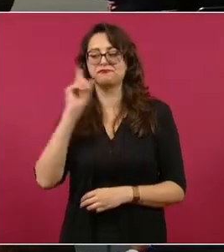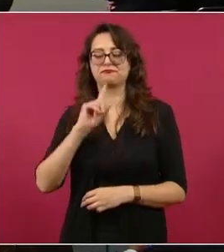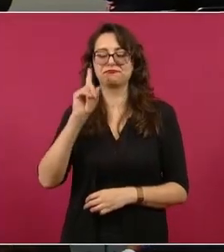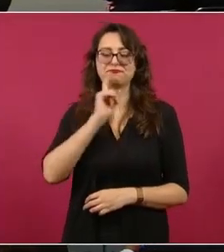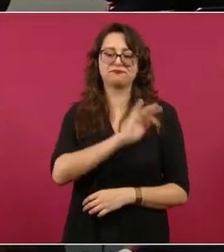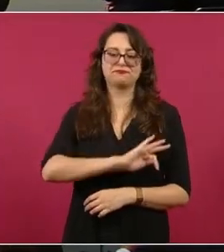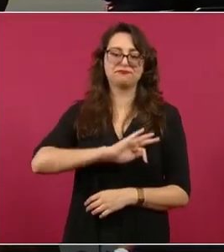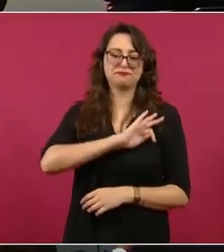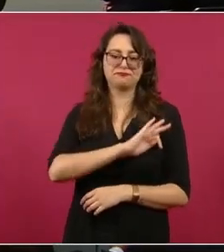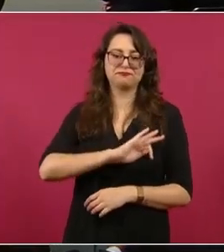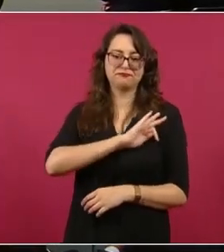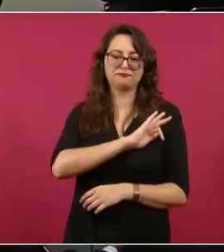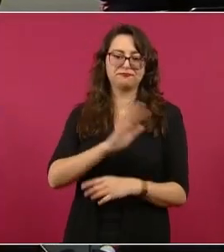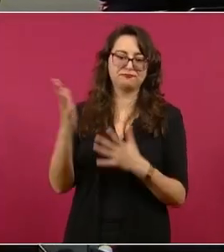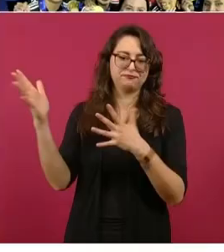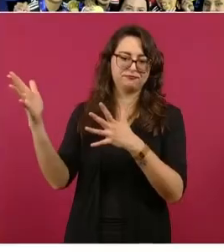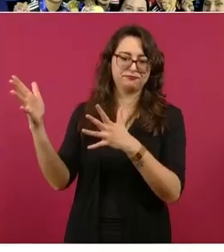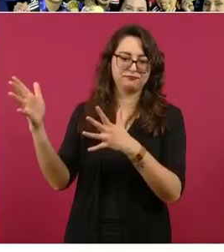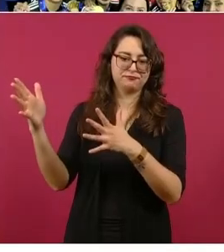Muchas felicidades.